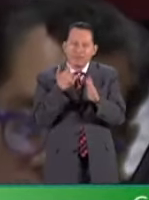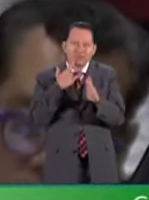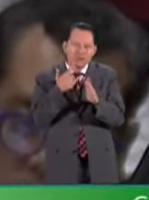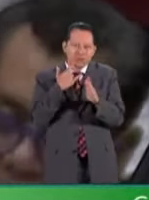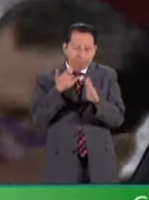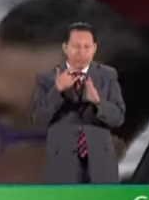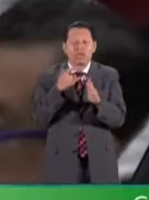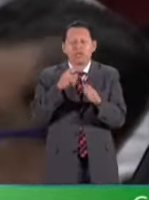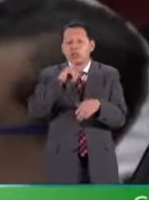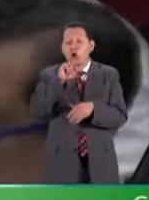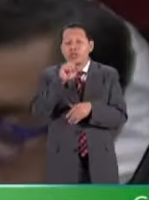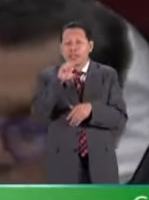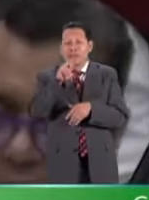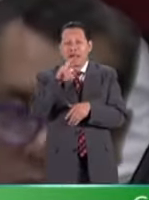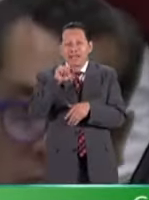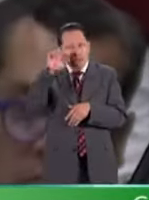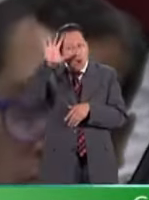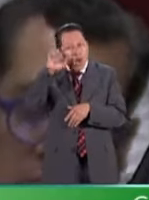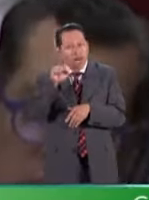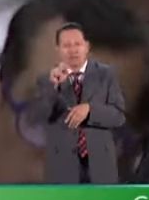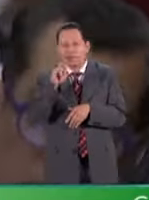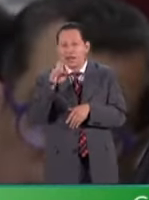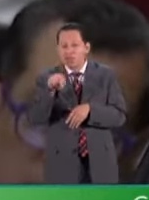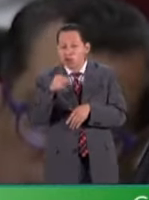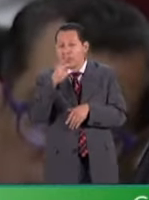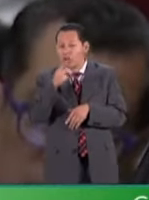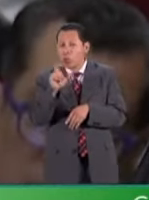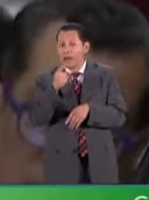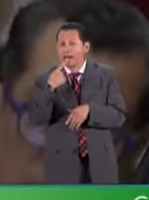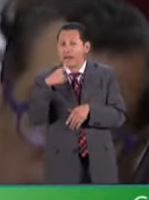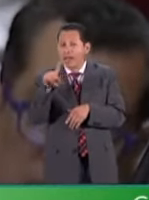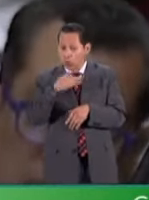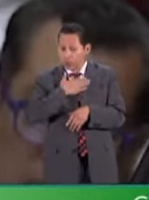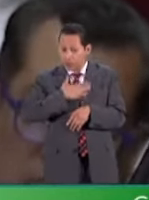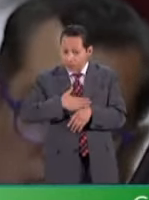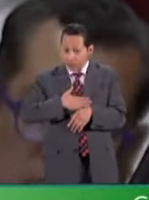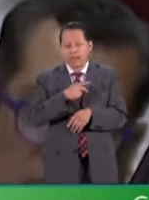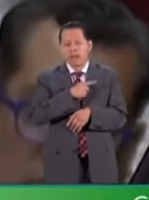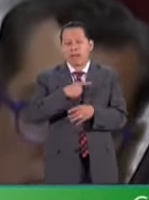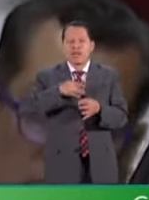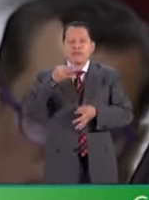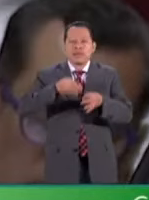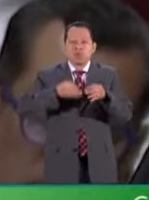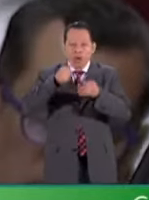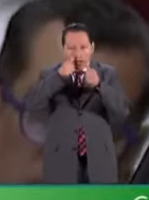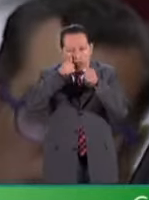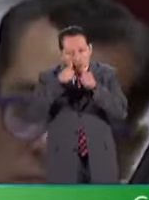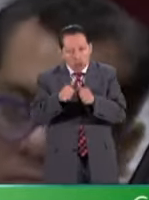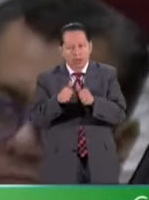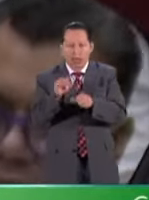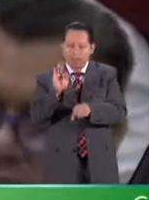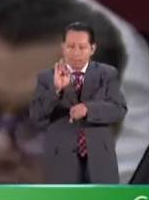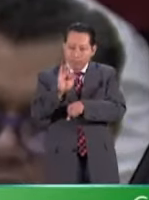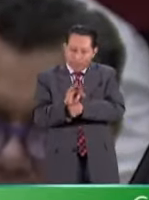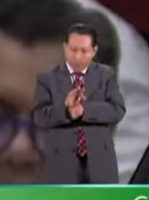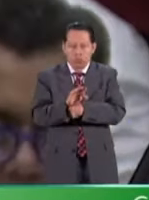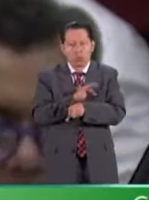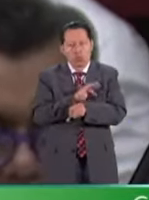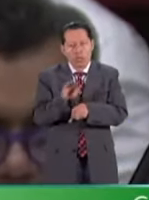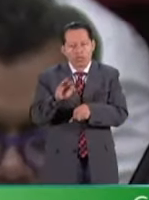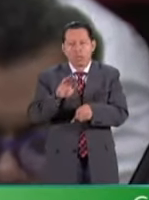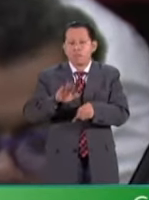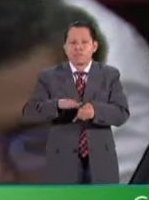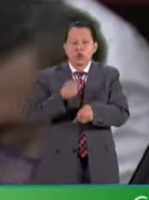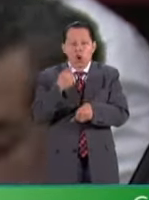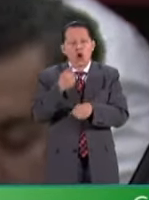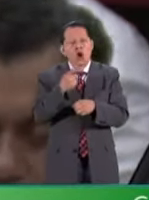Morelos y Pavón dijo que todo el que se queje con justicia tenga un tribunal que lo escuche lo ampare y lo proteja contra el